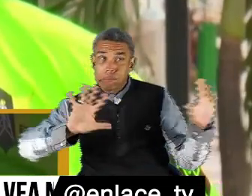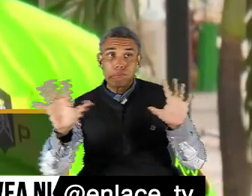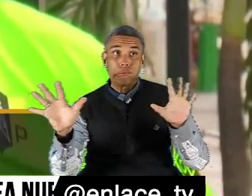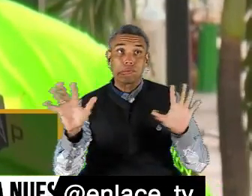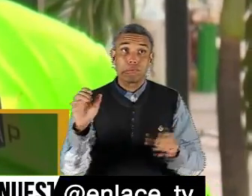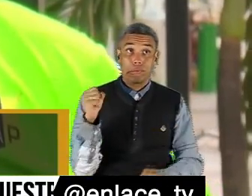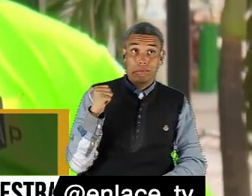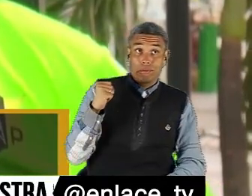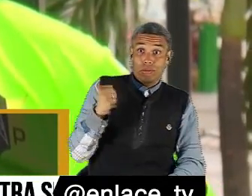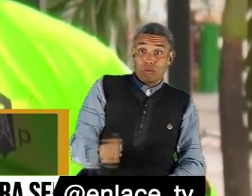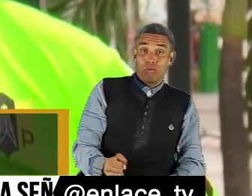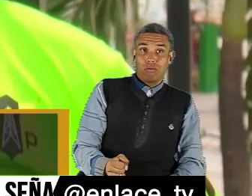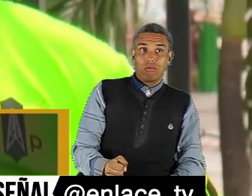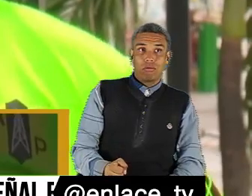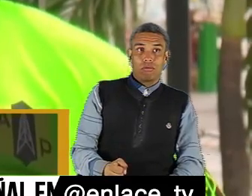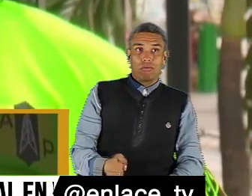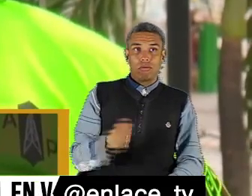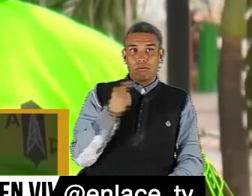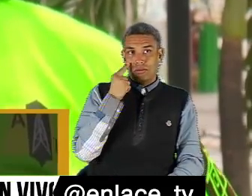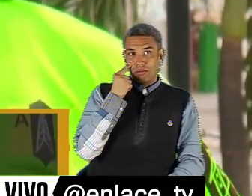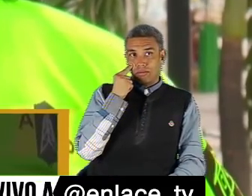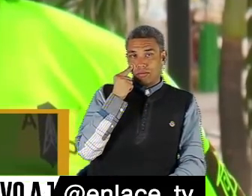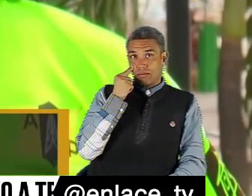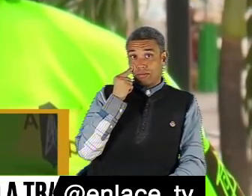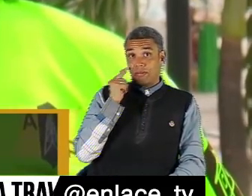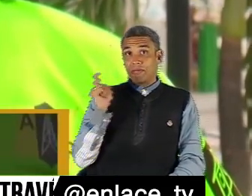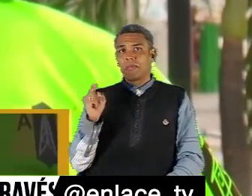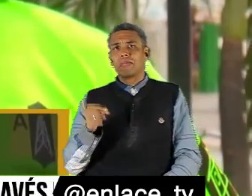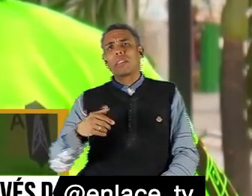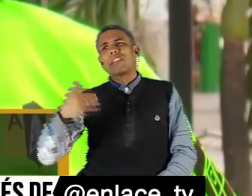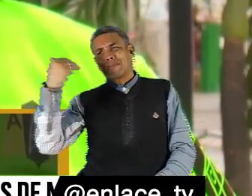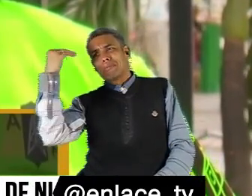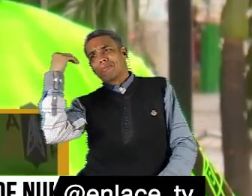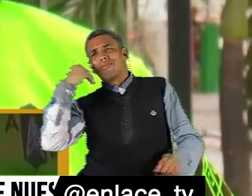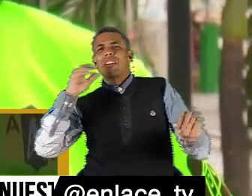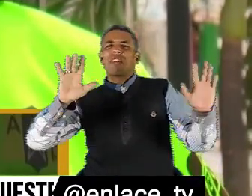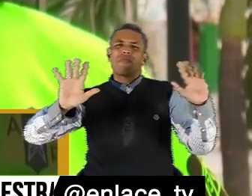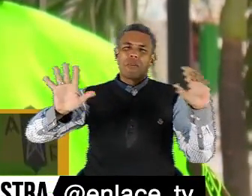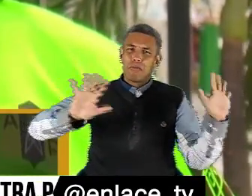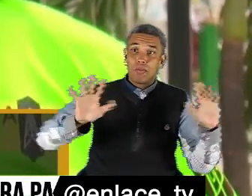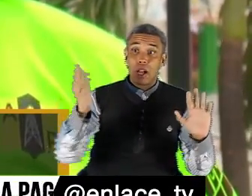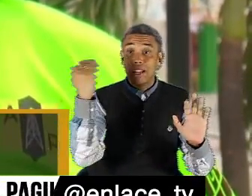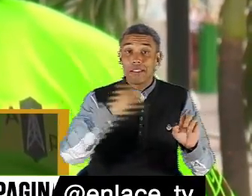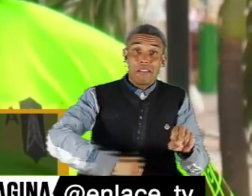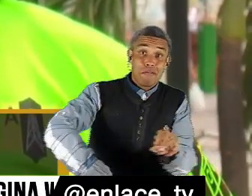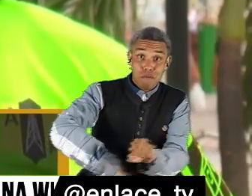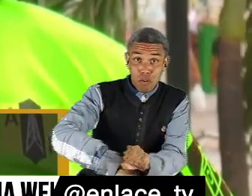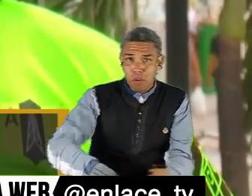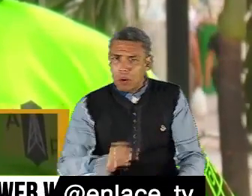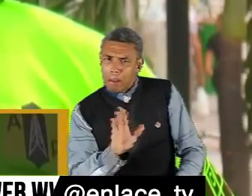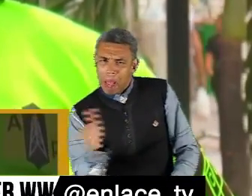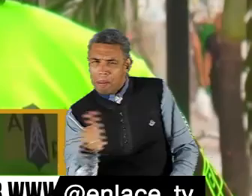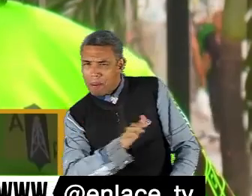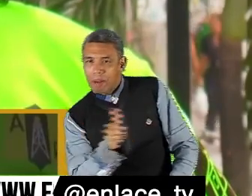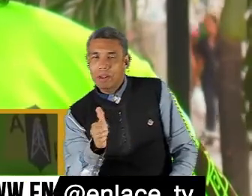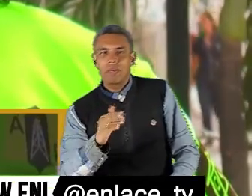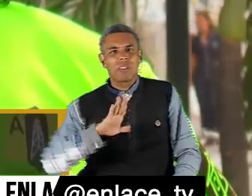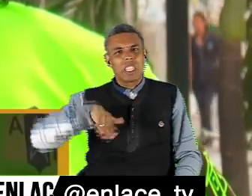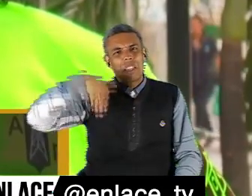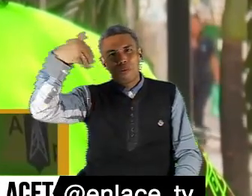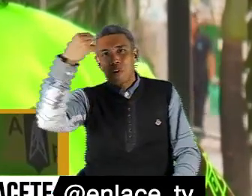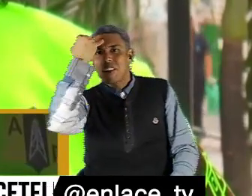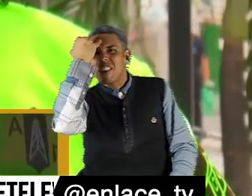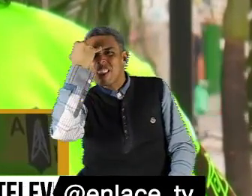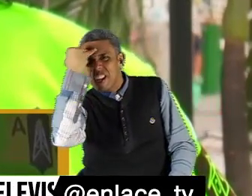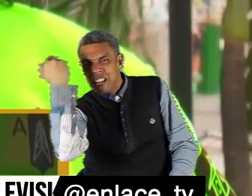habido muchos arqueros, pero entonces en la época que nosotros llegamos se veía buen fútbol. Y después llegaron los italianos y